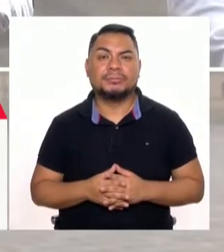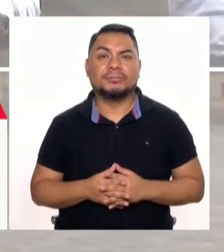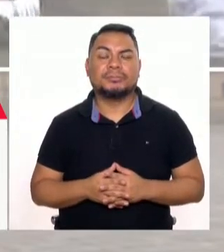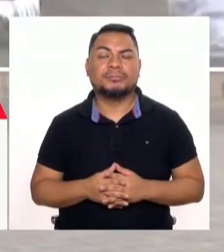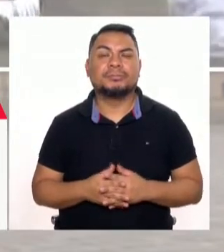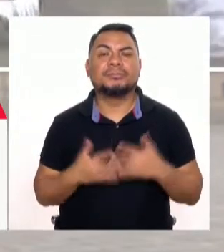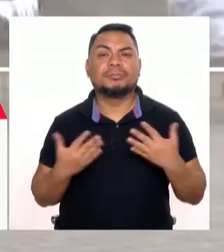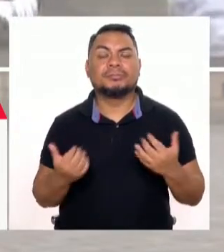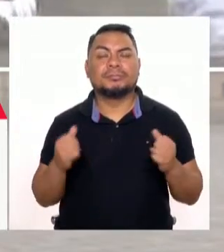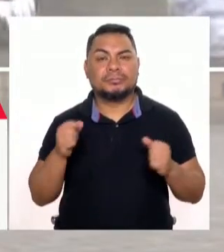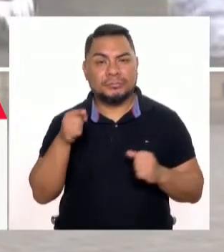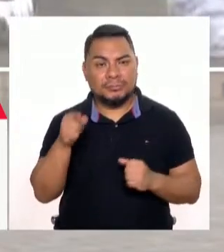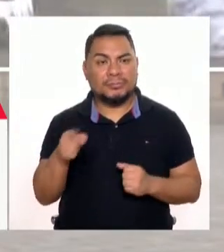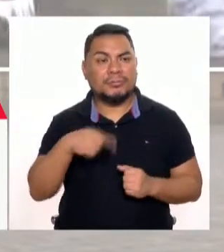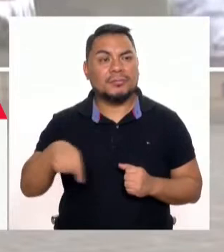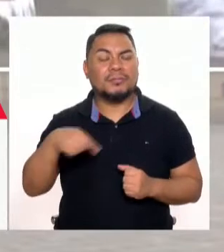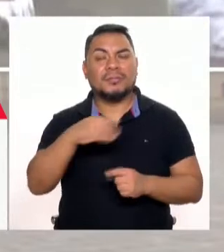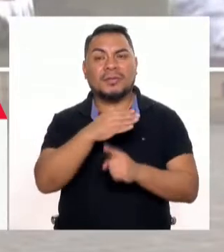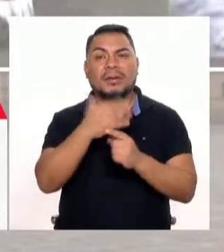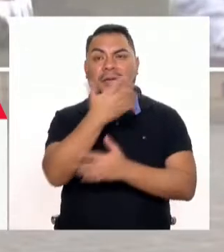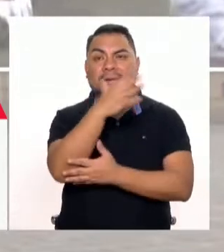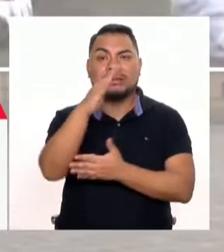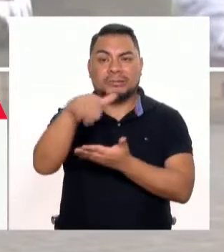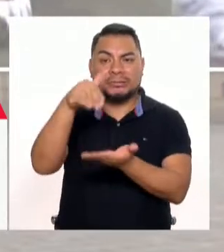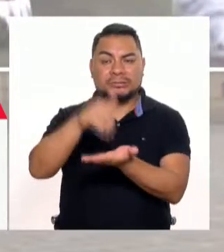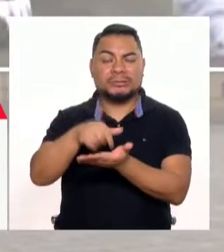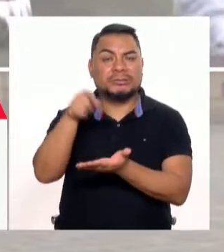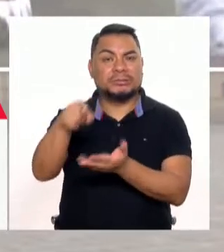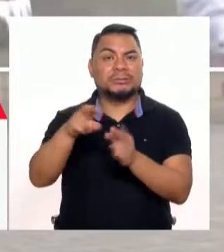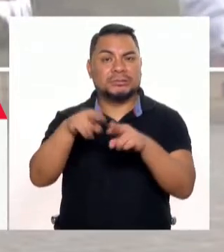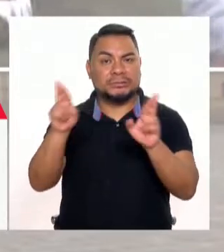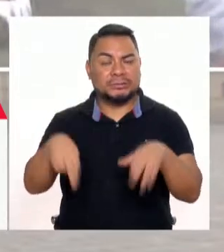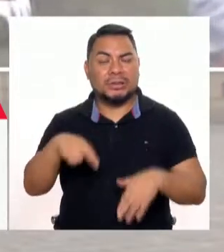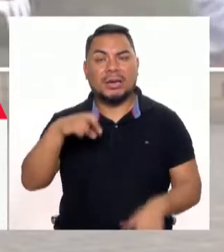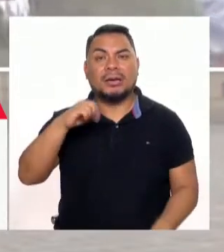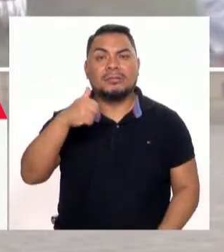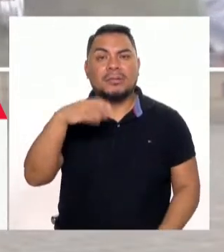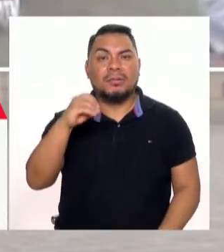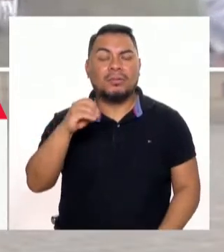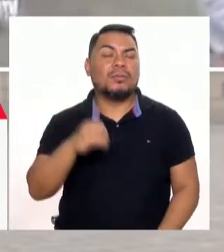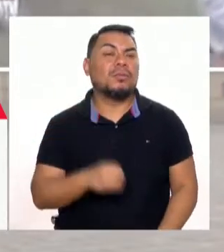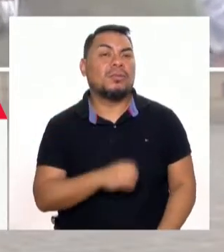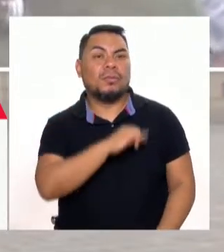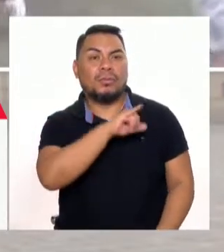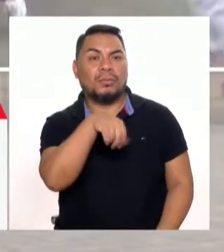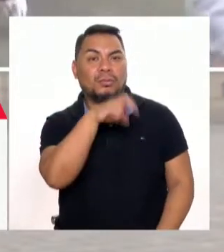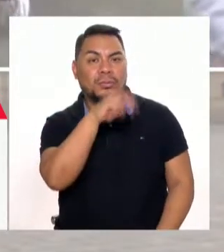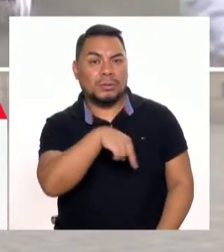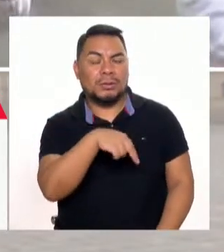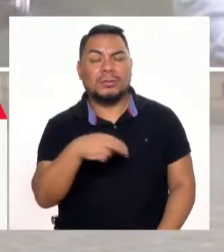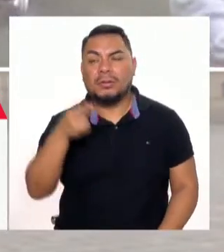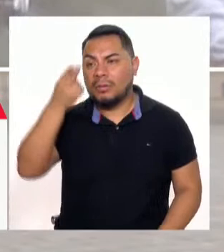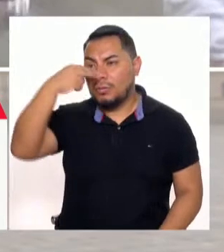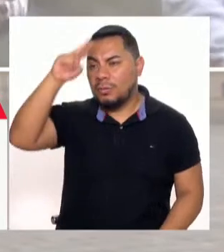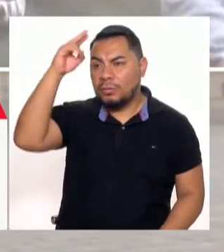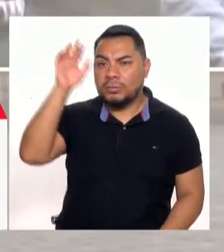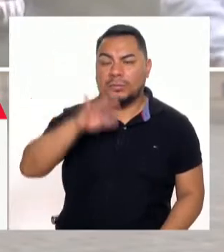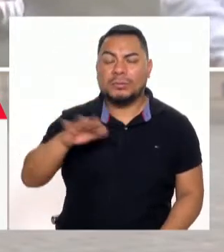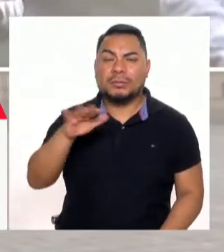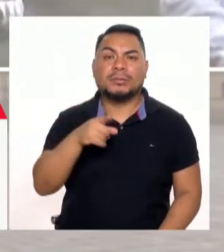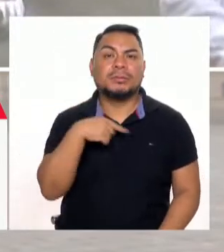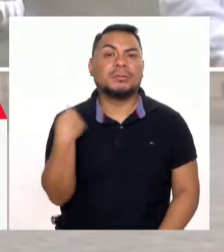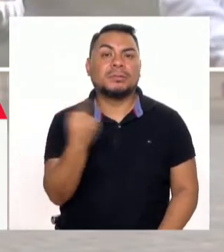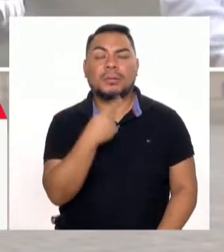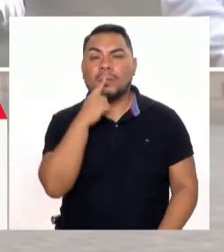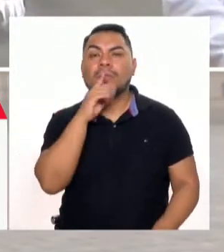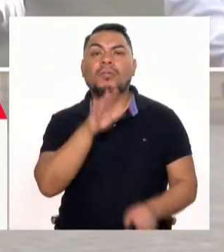mil habitantes de la selva central en las regiones de Pasco junín y huánuco nuestro